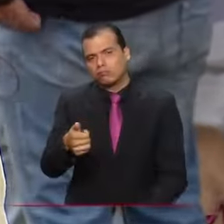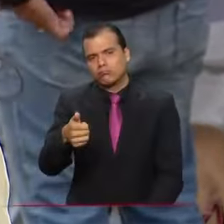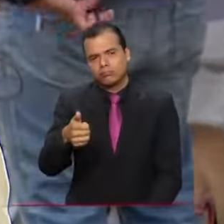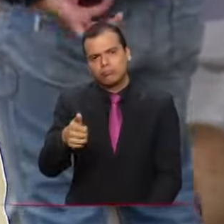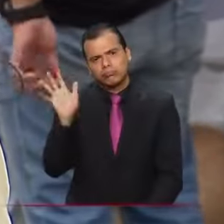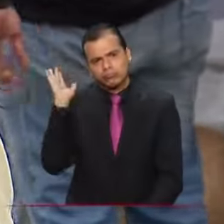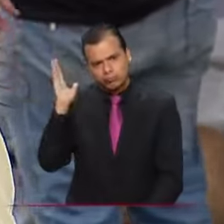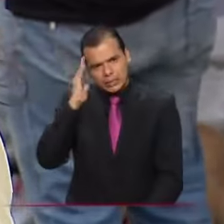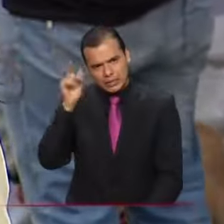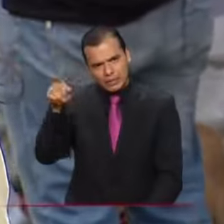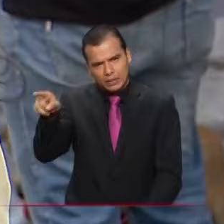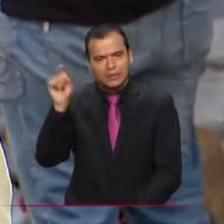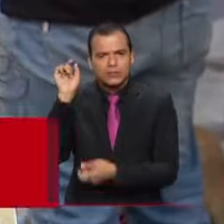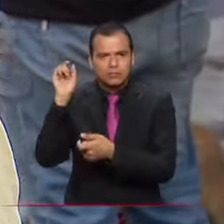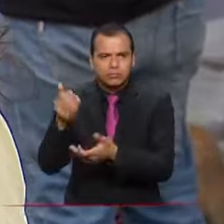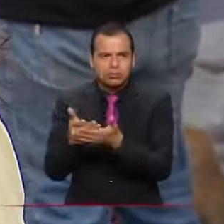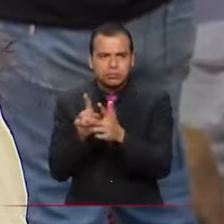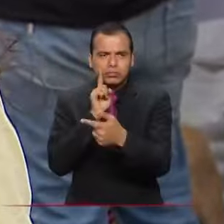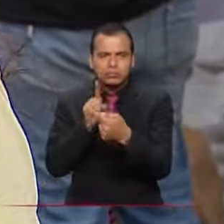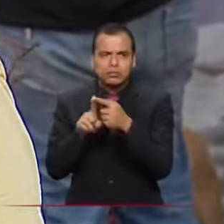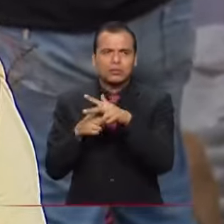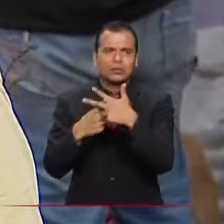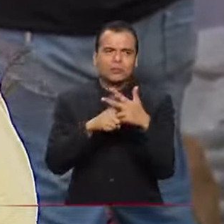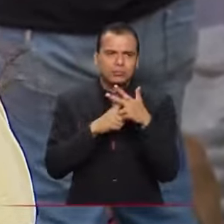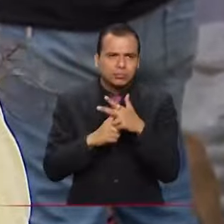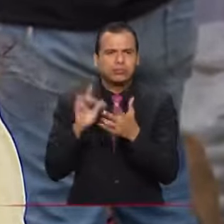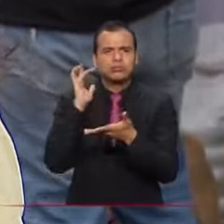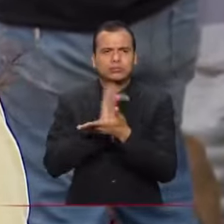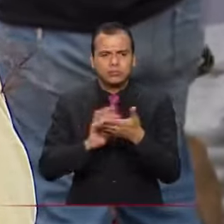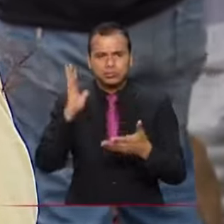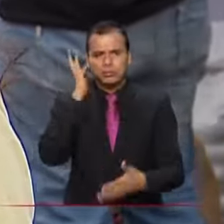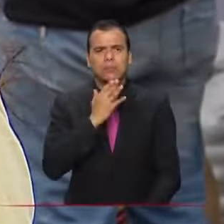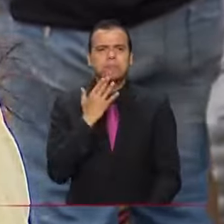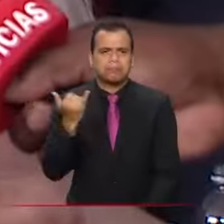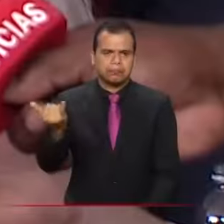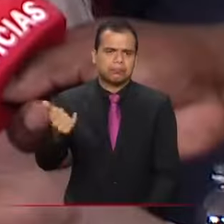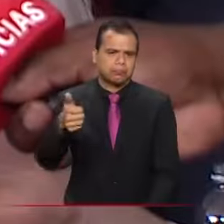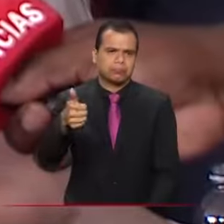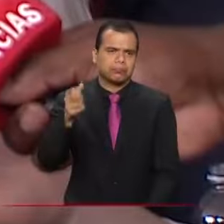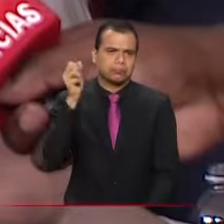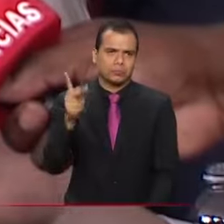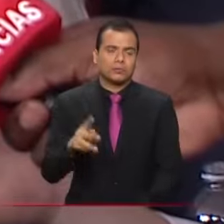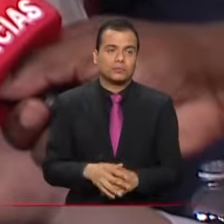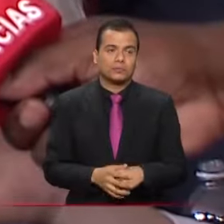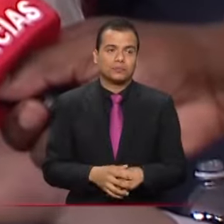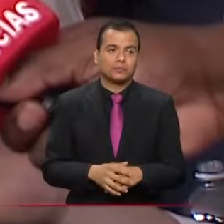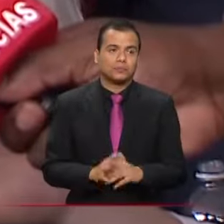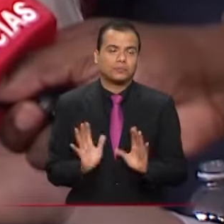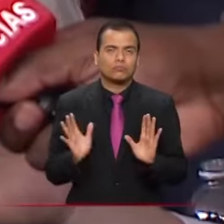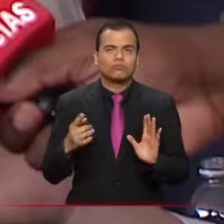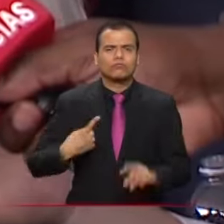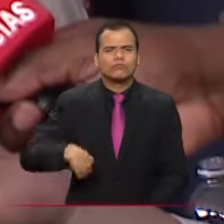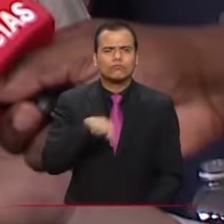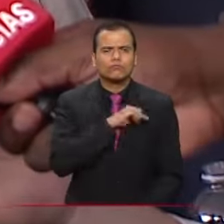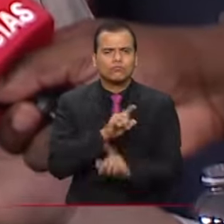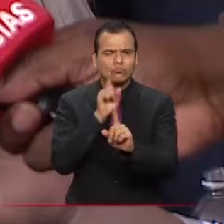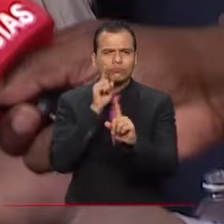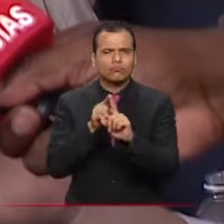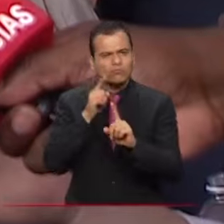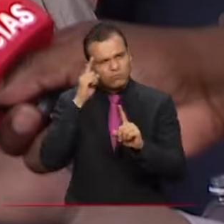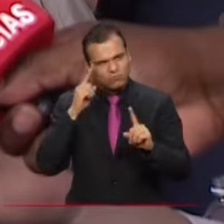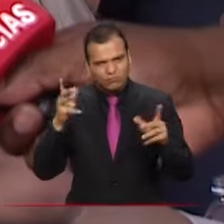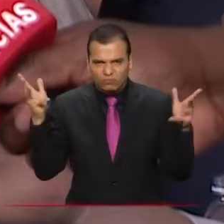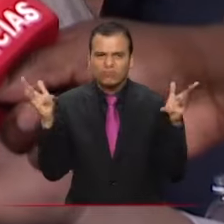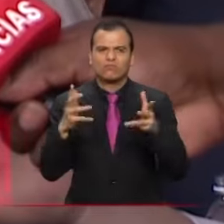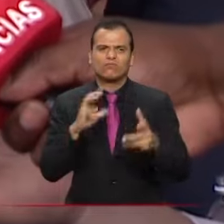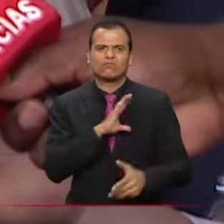de unos cuidados especiales para que se siga manteniendo lindo para la comunidad. Nosotros tenemos un objetivo, que es volver a parar a